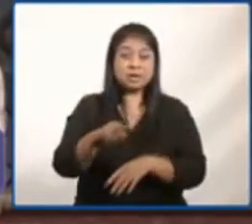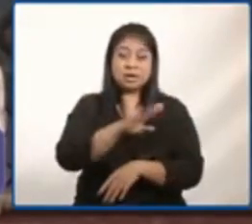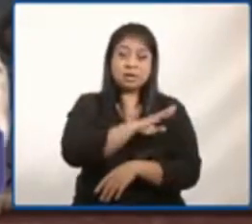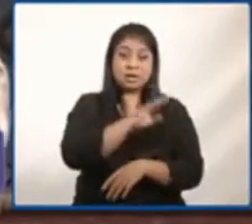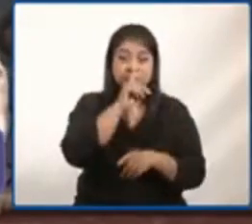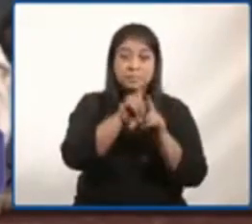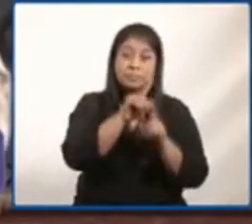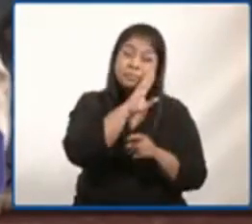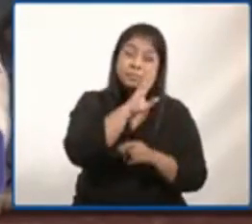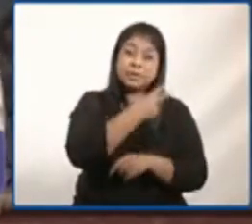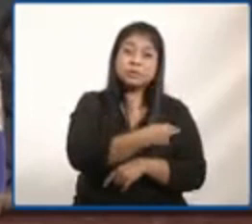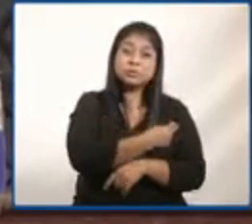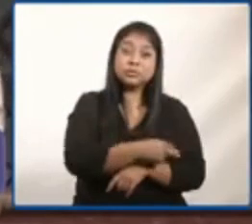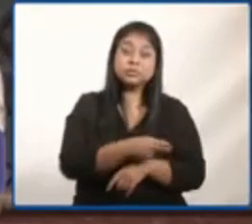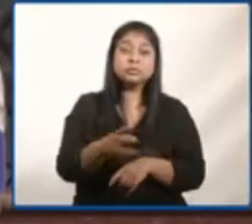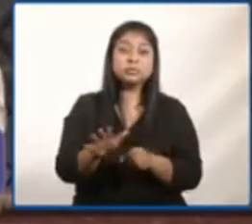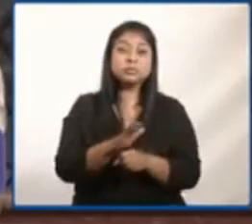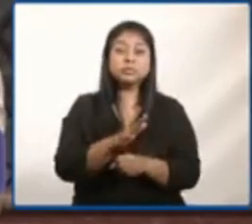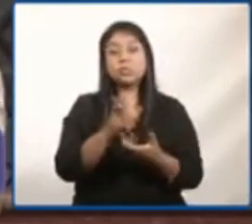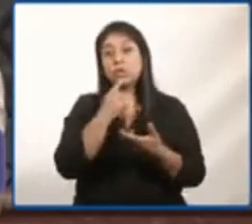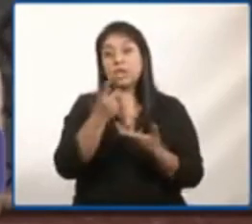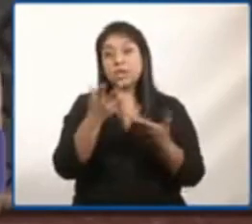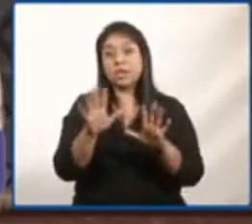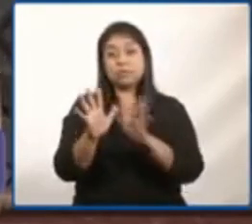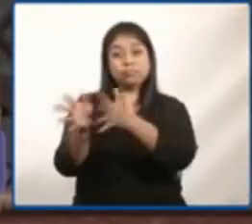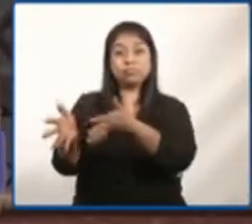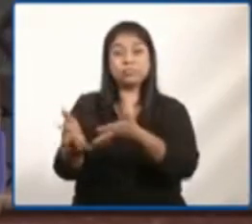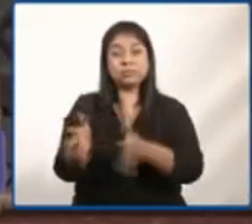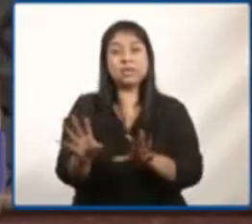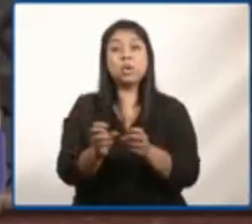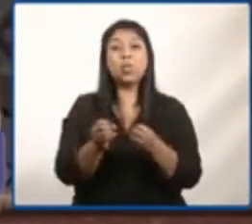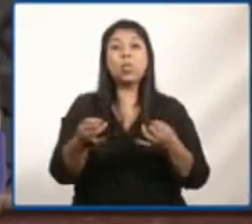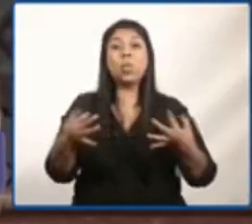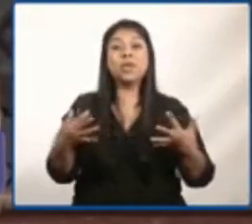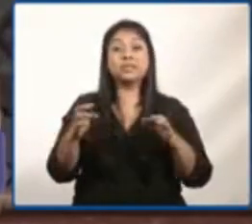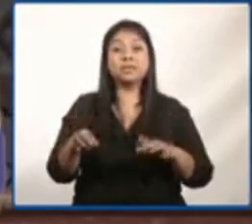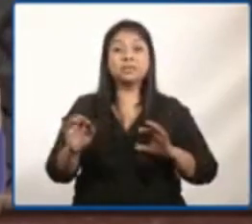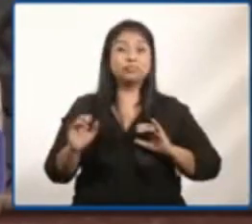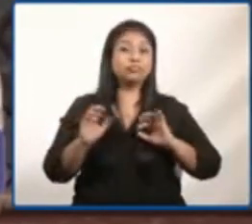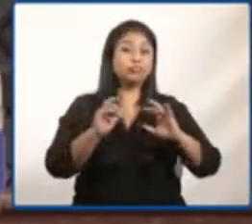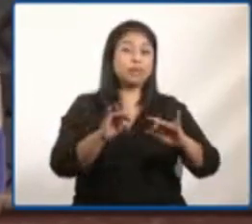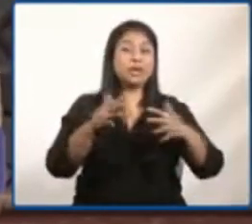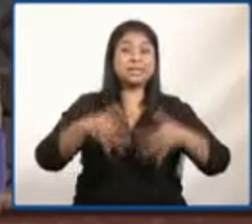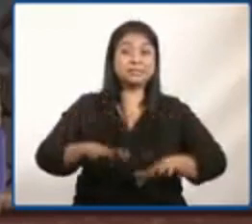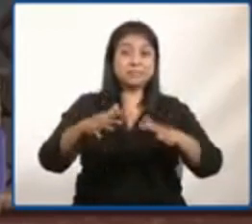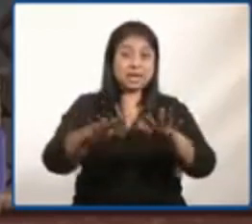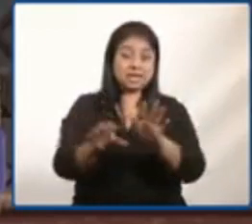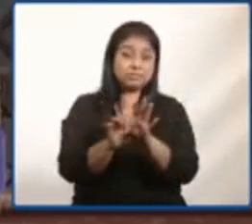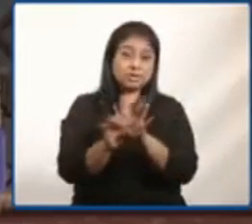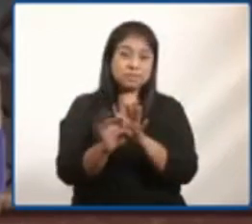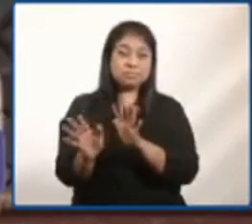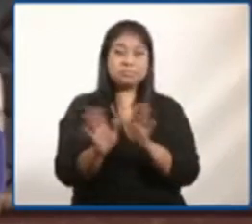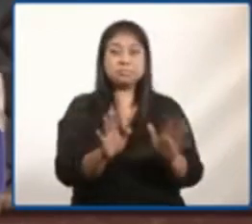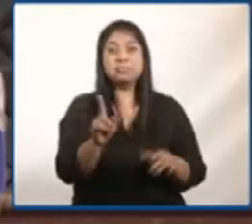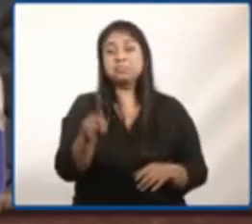lo que se establece que tiene que ser la cantidad del aforo para las playas, por ejemplo, y en ese sentido